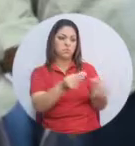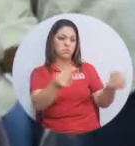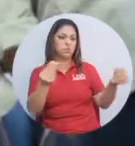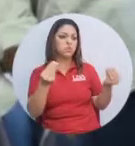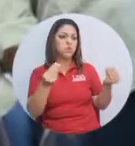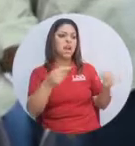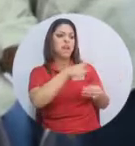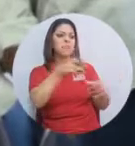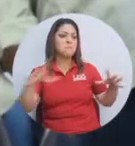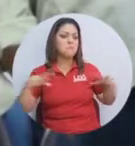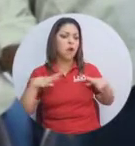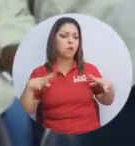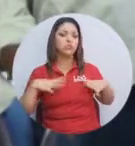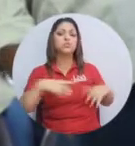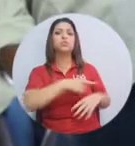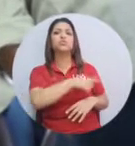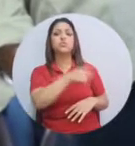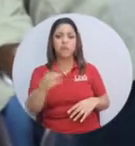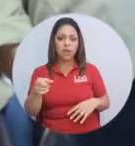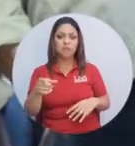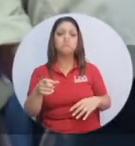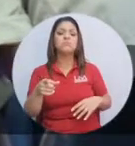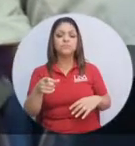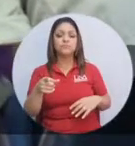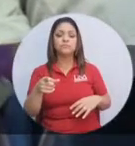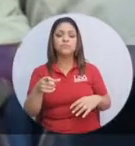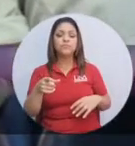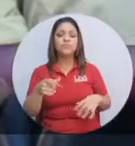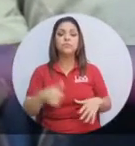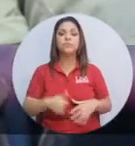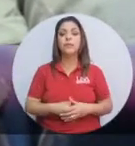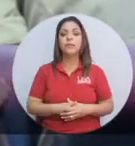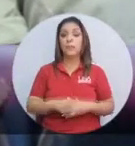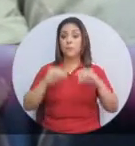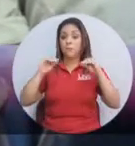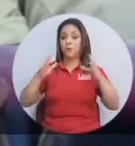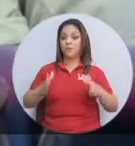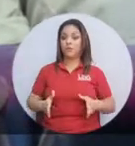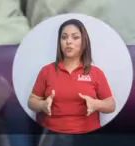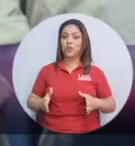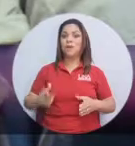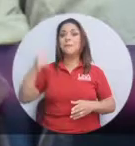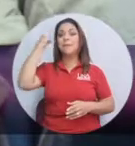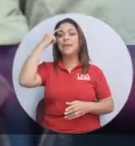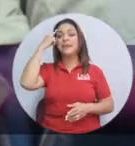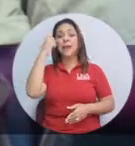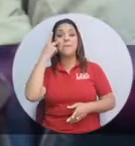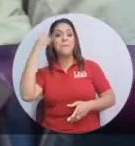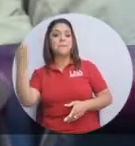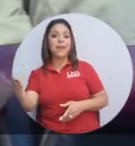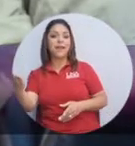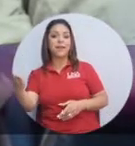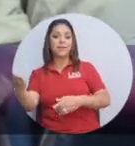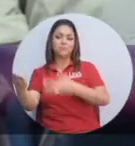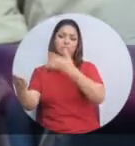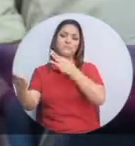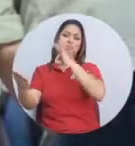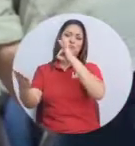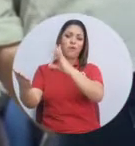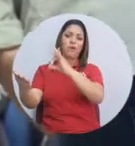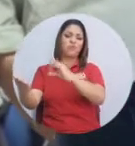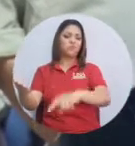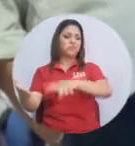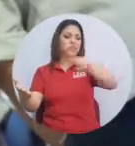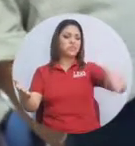que dentro de ustedes, aquí hay un montón, que se guindan de esos compañeros? Ese docente o esa docente cree que está dando un ejemplo en el que